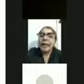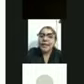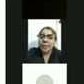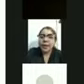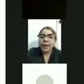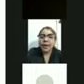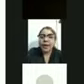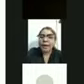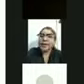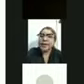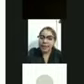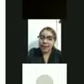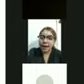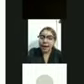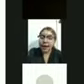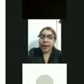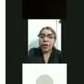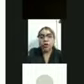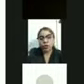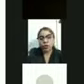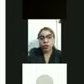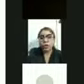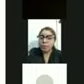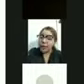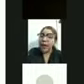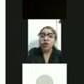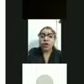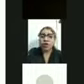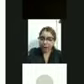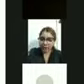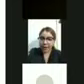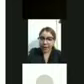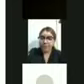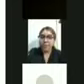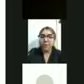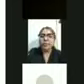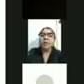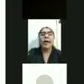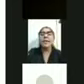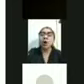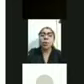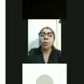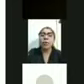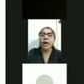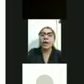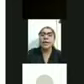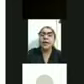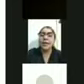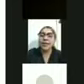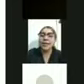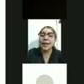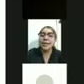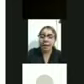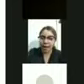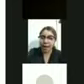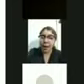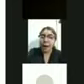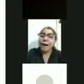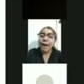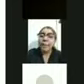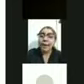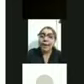la interdisciplinariedad que existe entre nosotros y los docentes, es cómo buscar las debidas